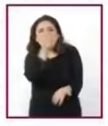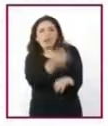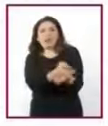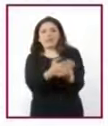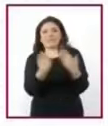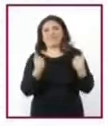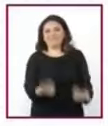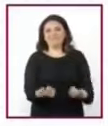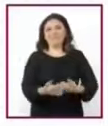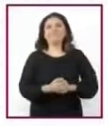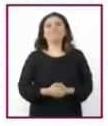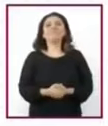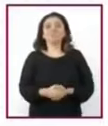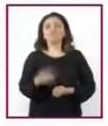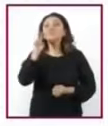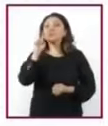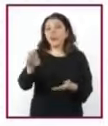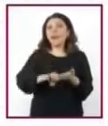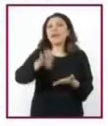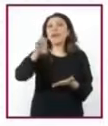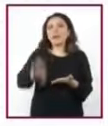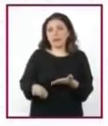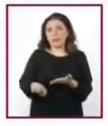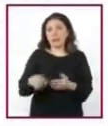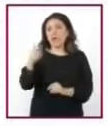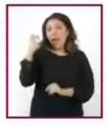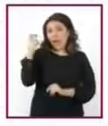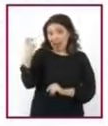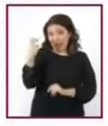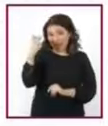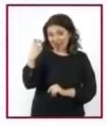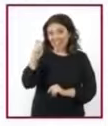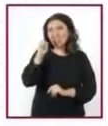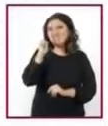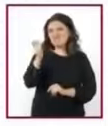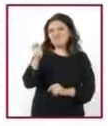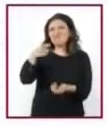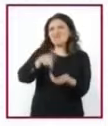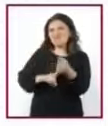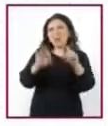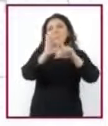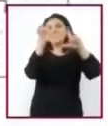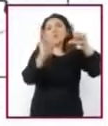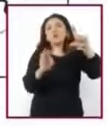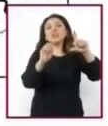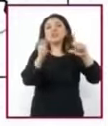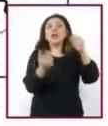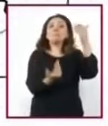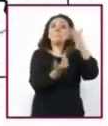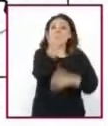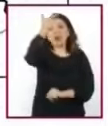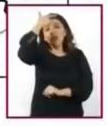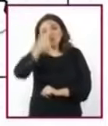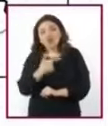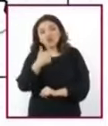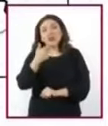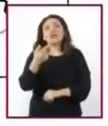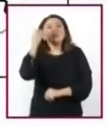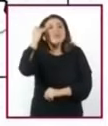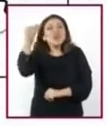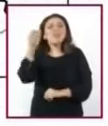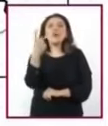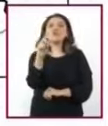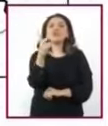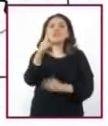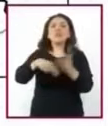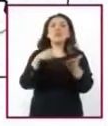y rápida. Veamos un ejemplo en esta gráfica que representa el porcentaje de día y de noche durante